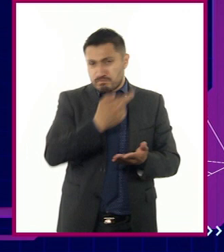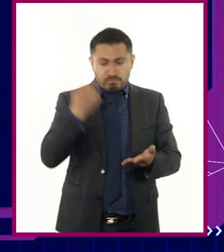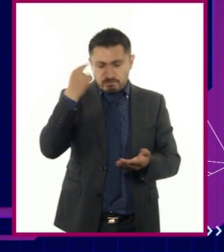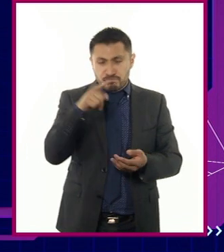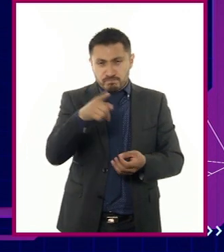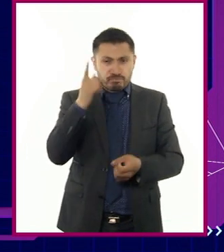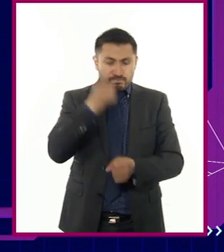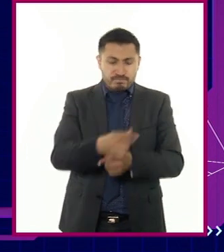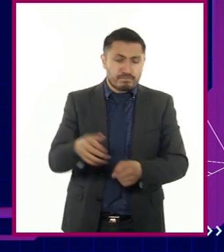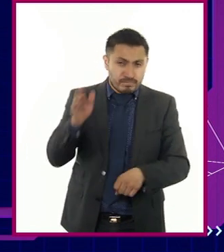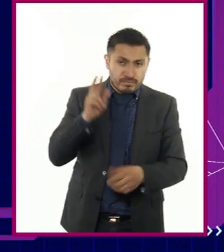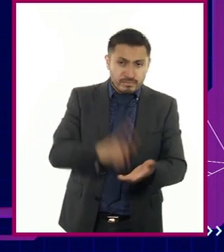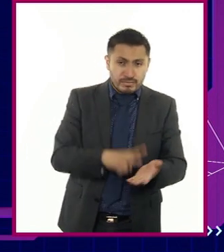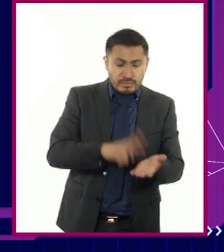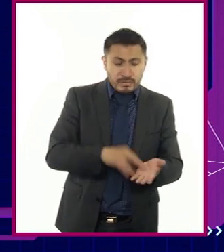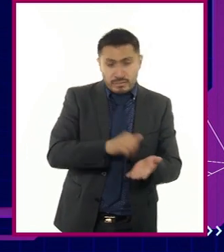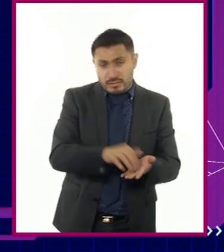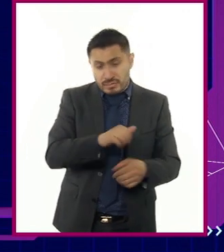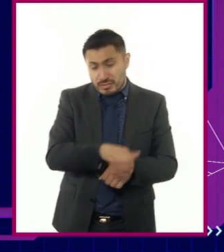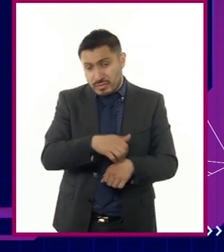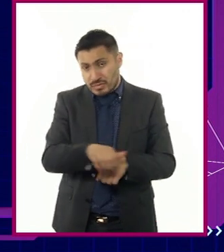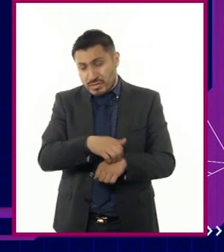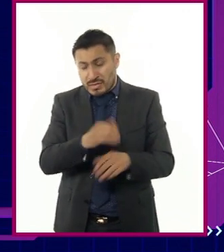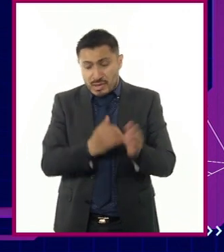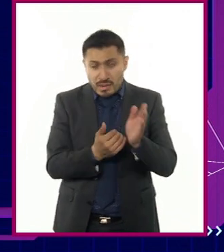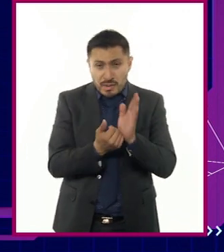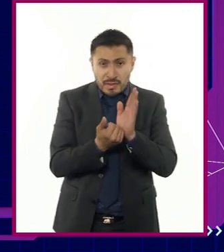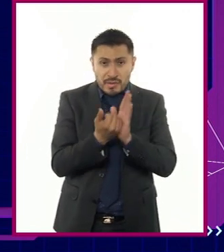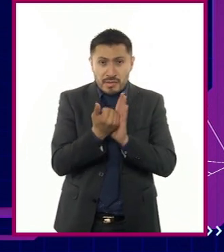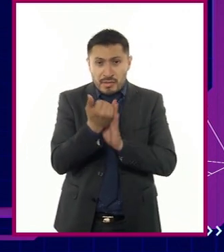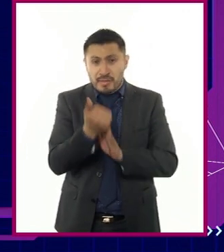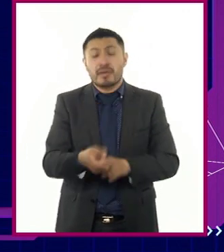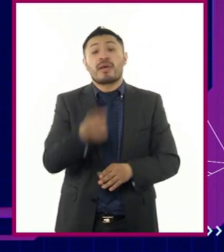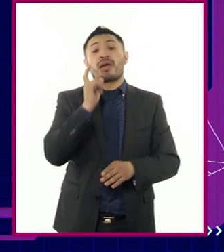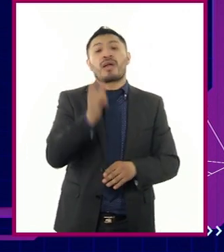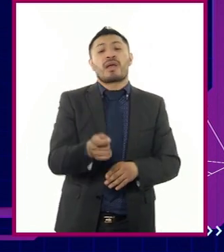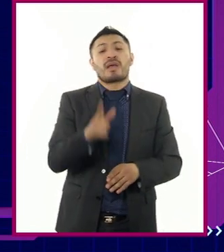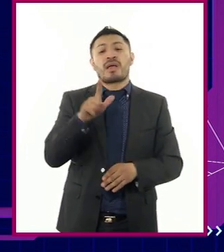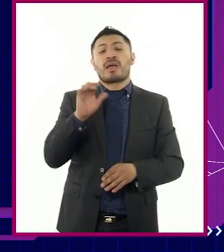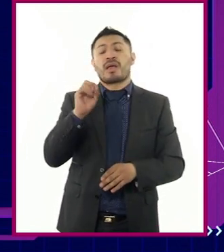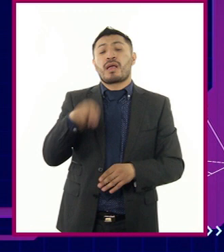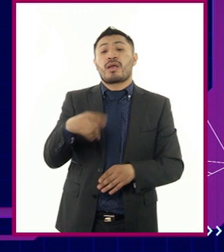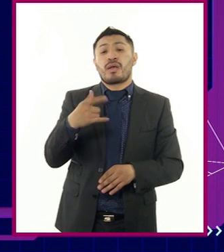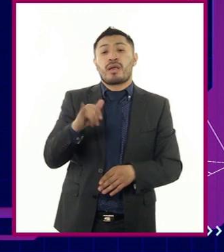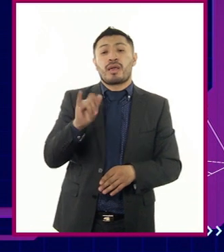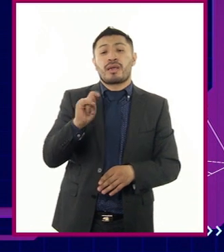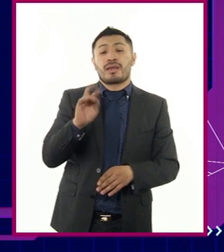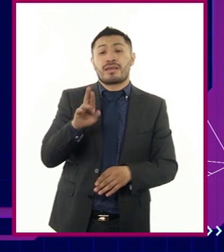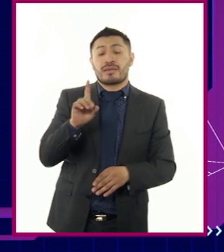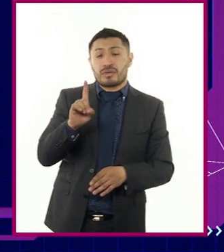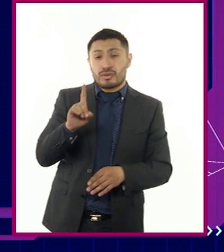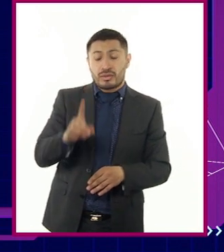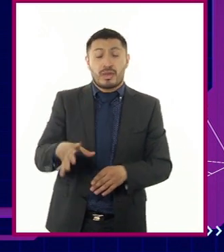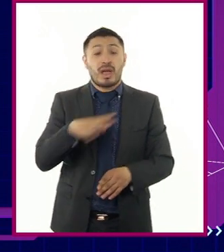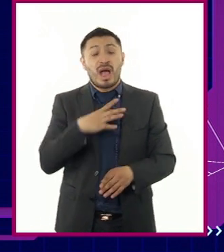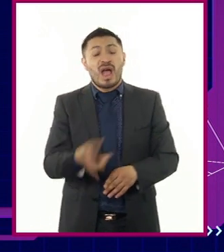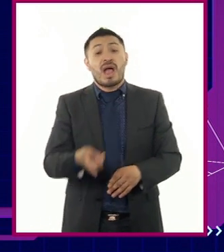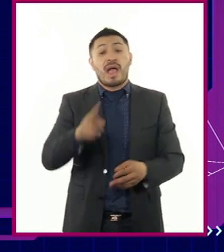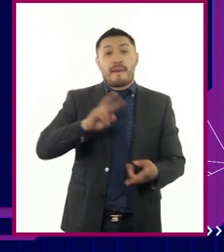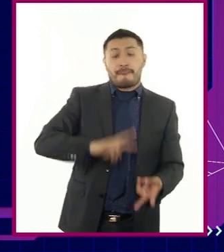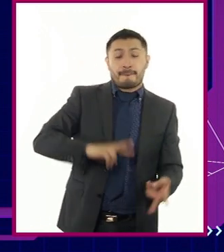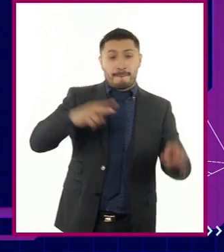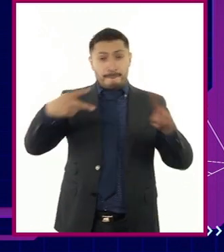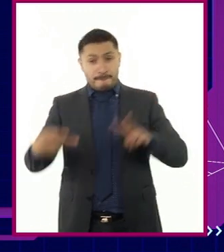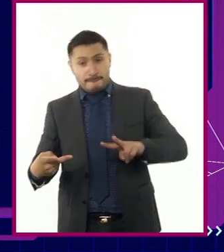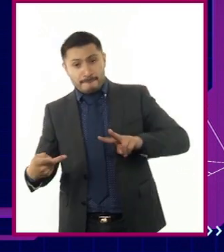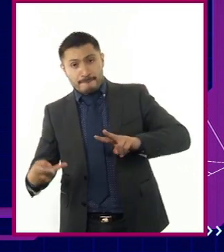coeficientes van aumentando. Lo anterior significa que la longitud de onda de la radiación electromagnética es